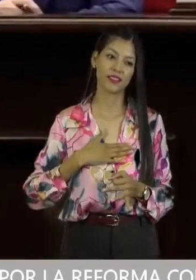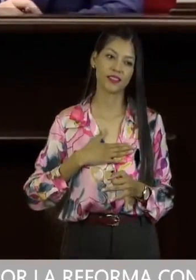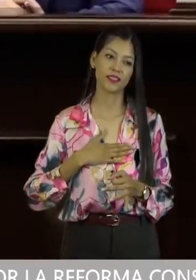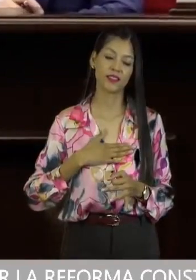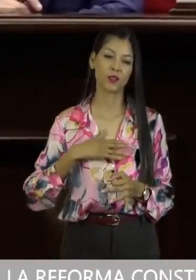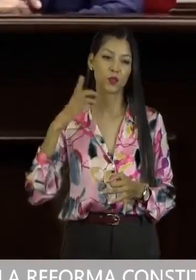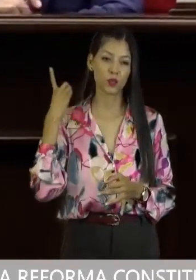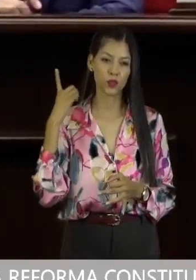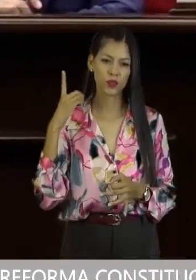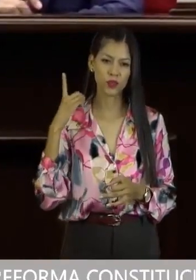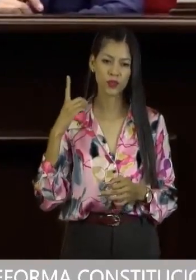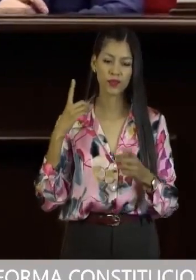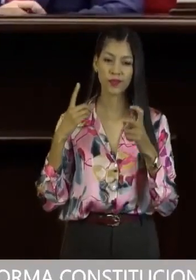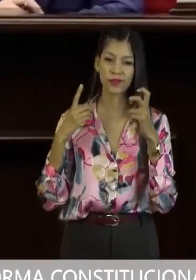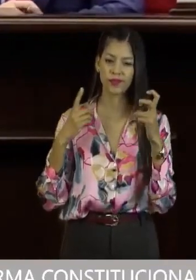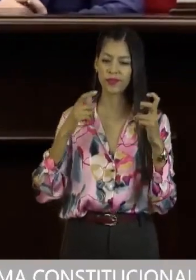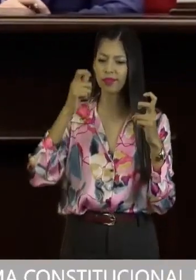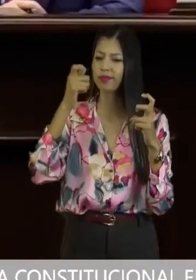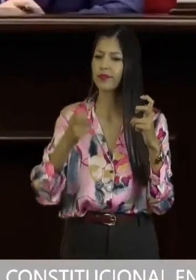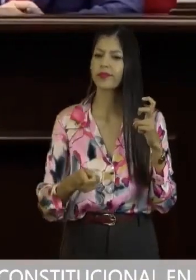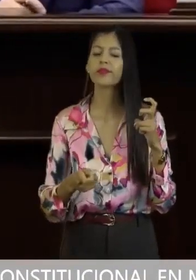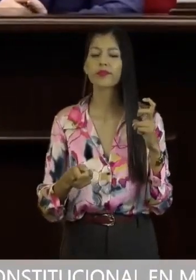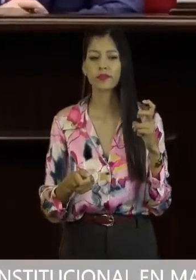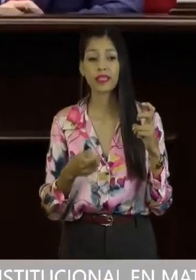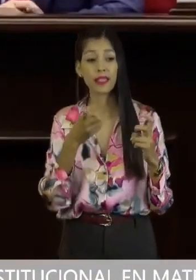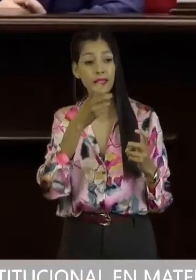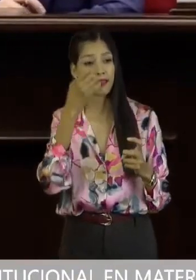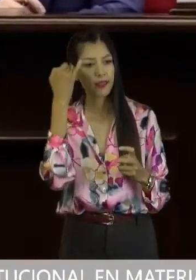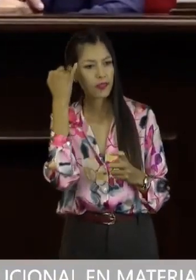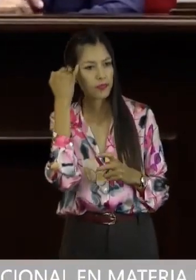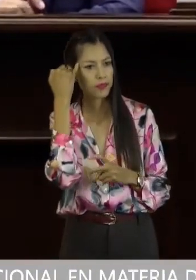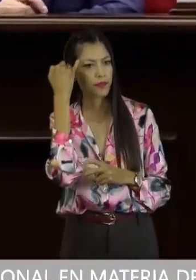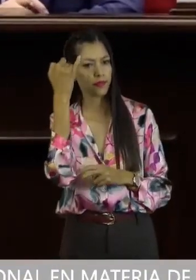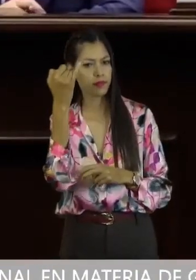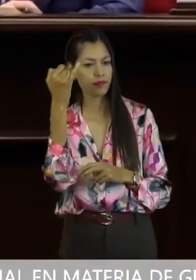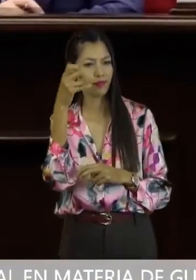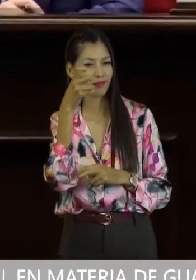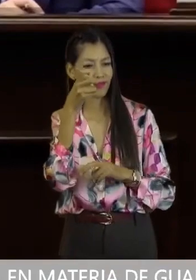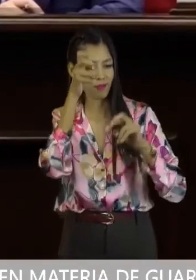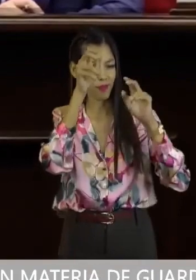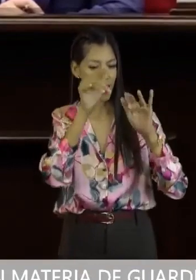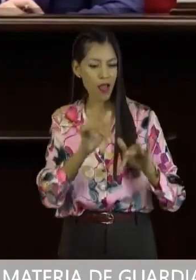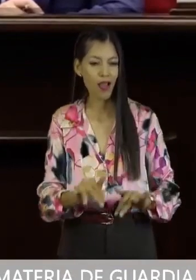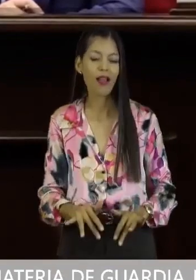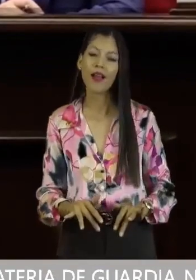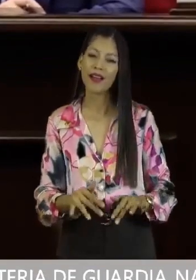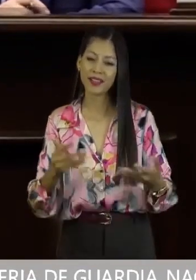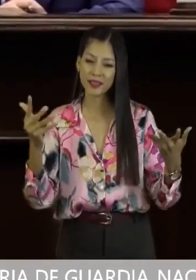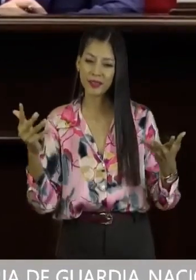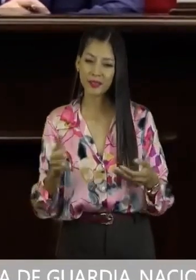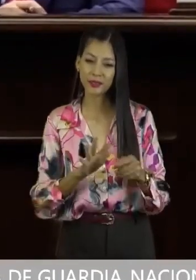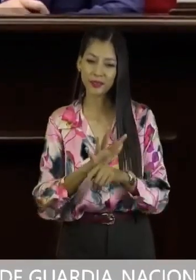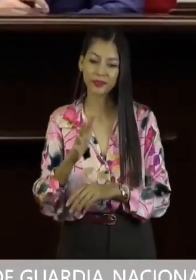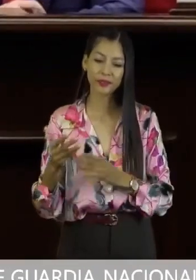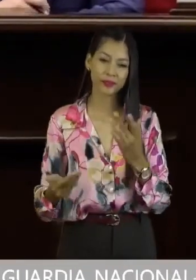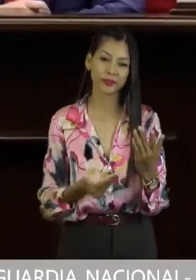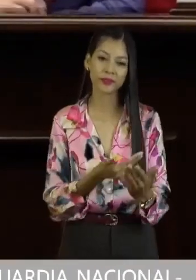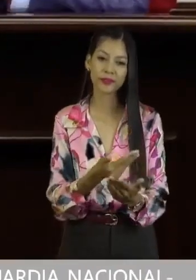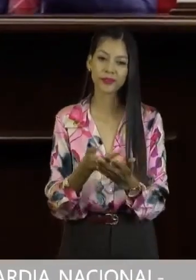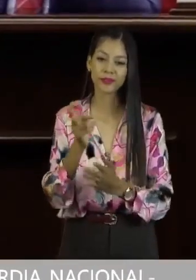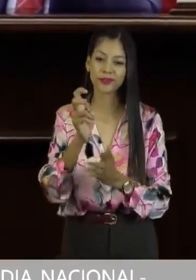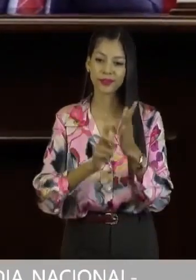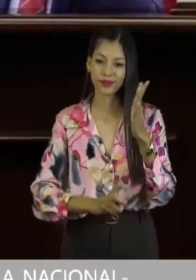quien fue de la idea y quien redactó la iniciativa de